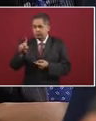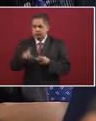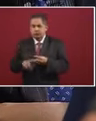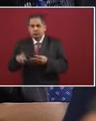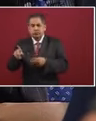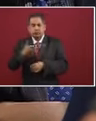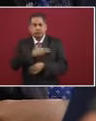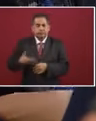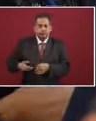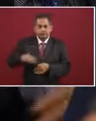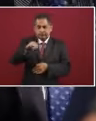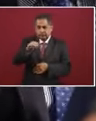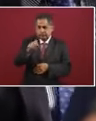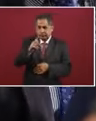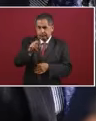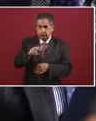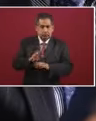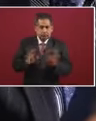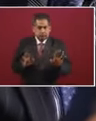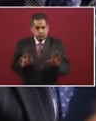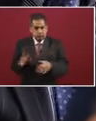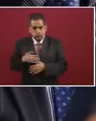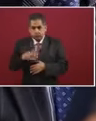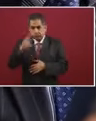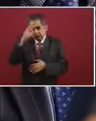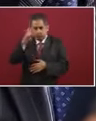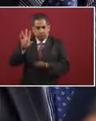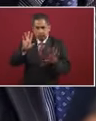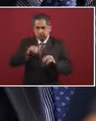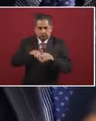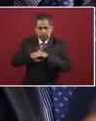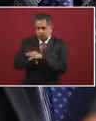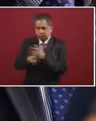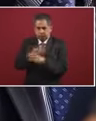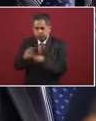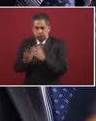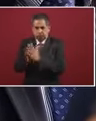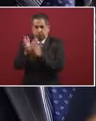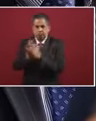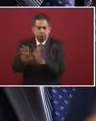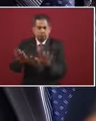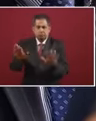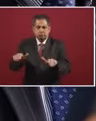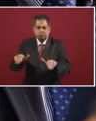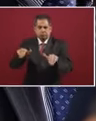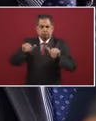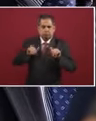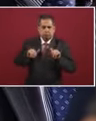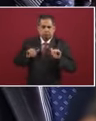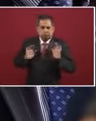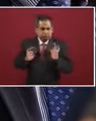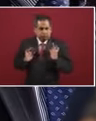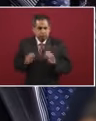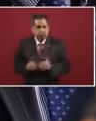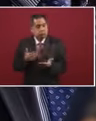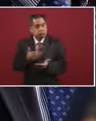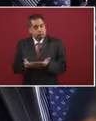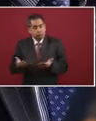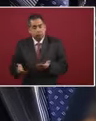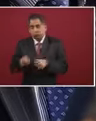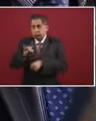Maduro, México indicó que no se involucraría en controversias políticas de otros países. Ahora, en el caso